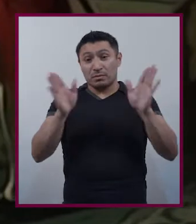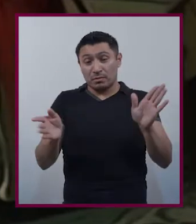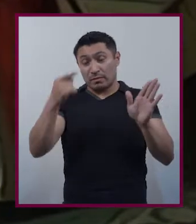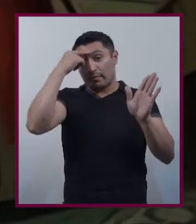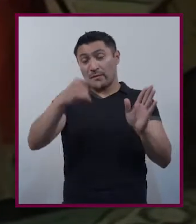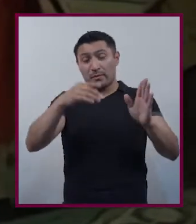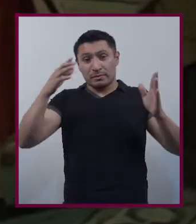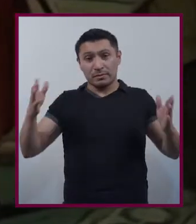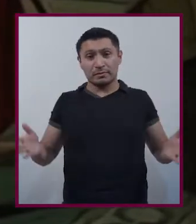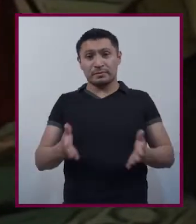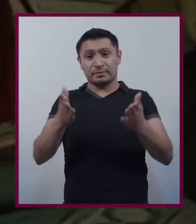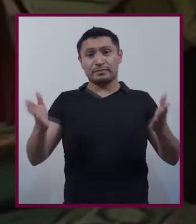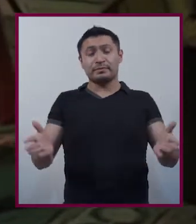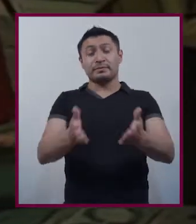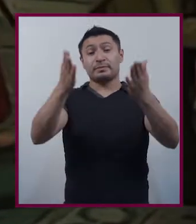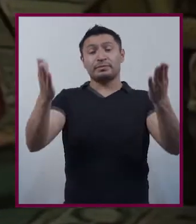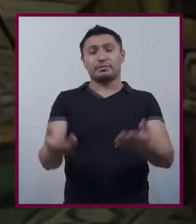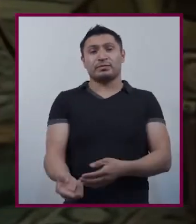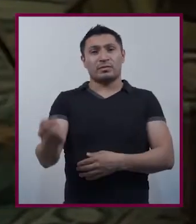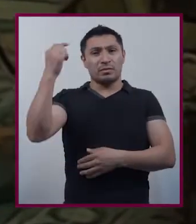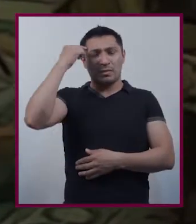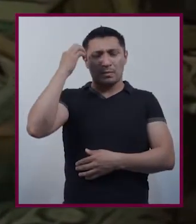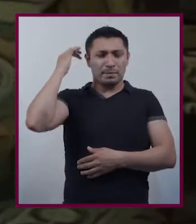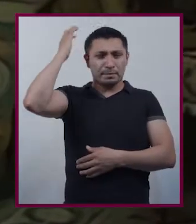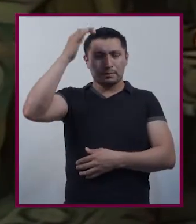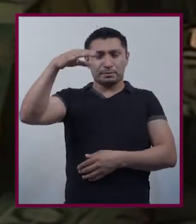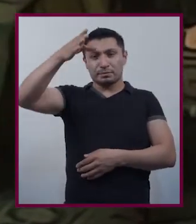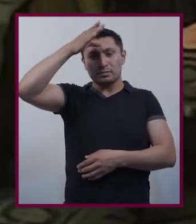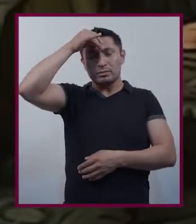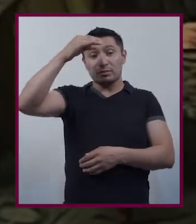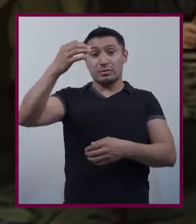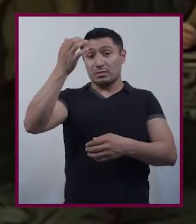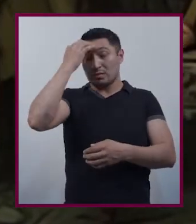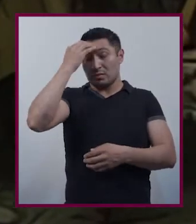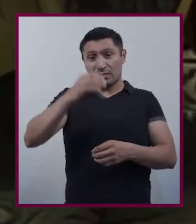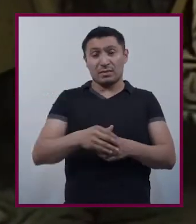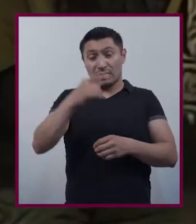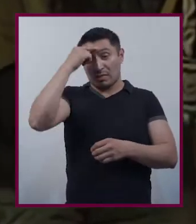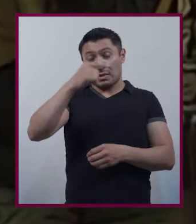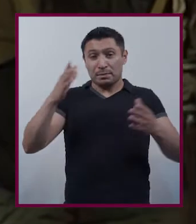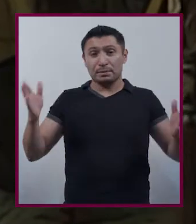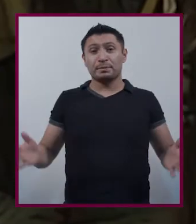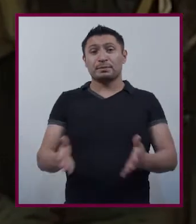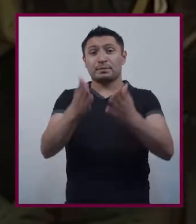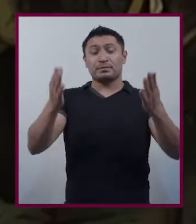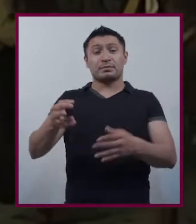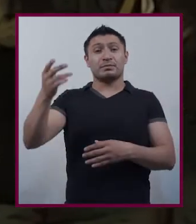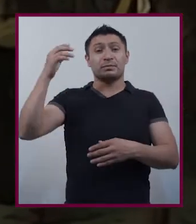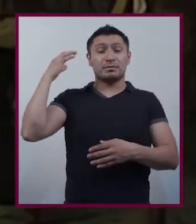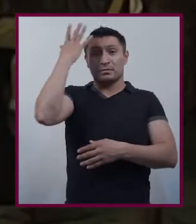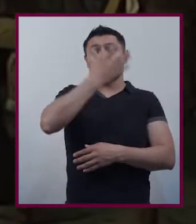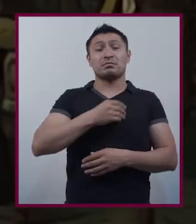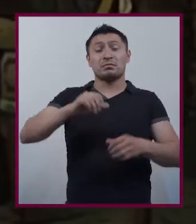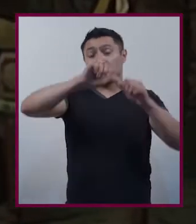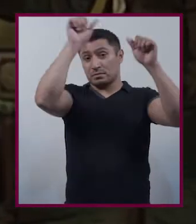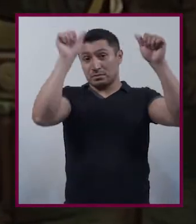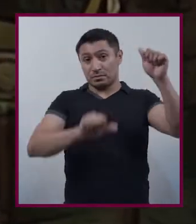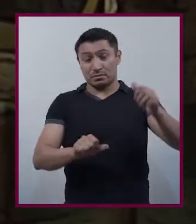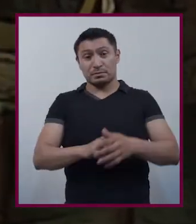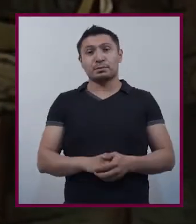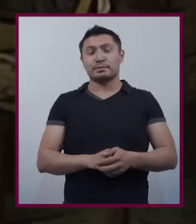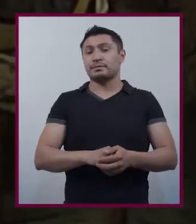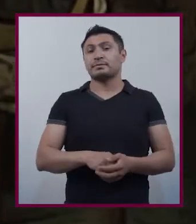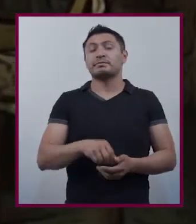el progreso a través de la razón y el conocimiento, así como para promover las bellas artes. En este contexto